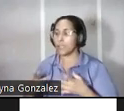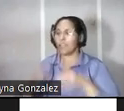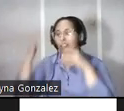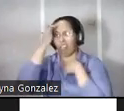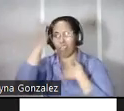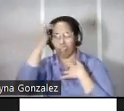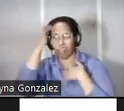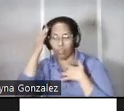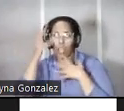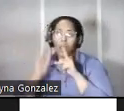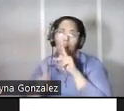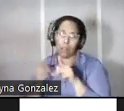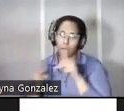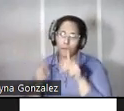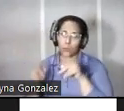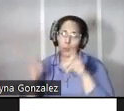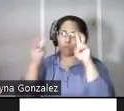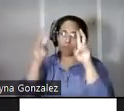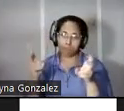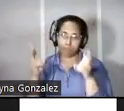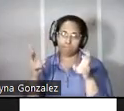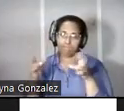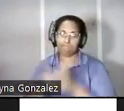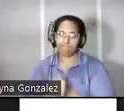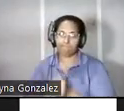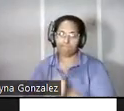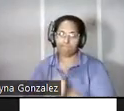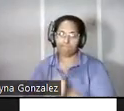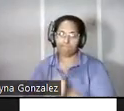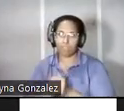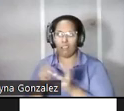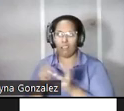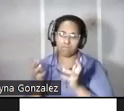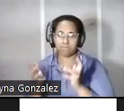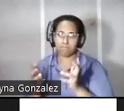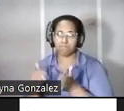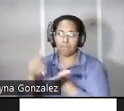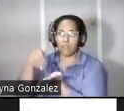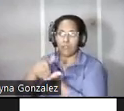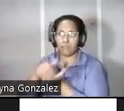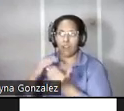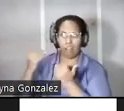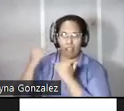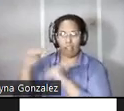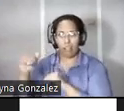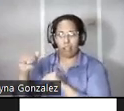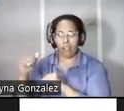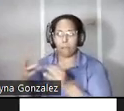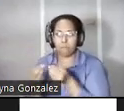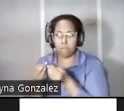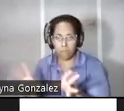tuberculosis dejaba a los pacientes, y cito, en un estado de semi-invalidez, con las consiguientes